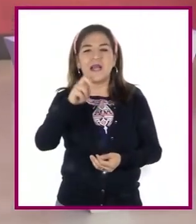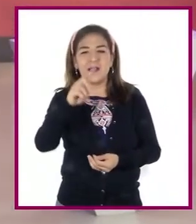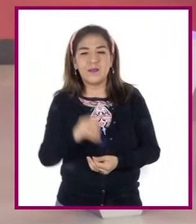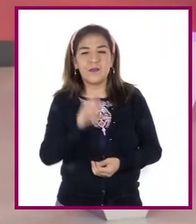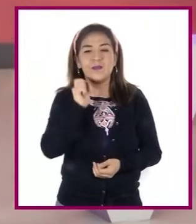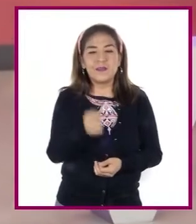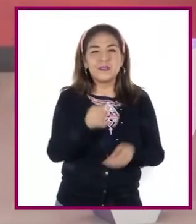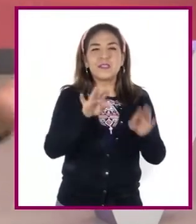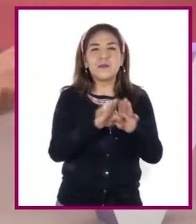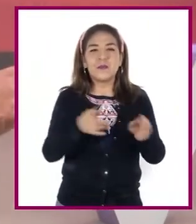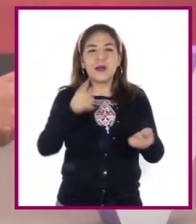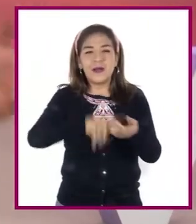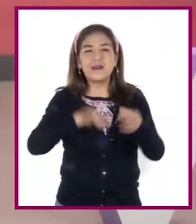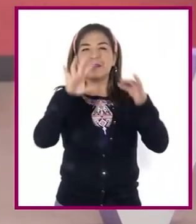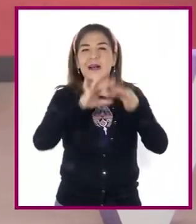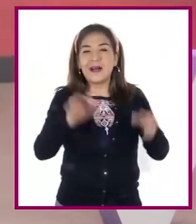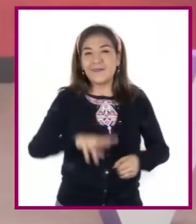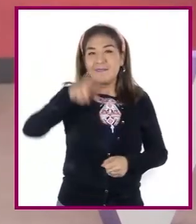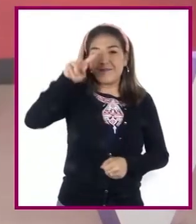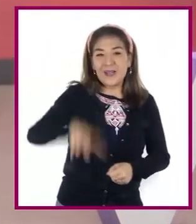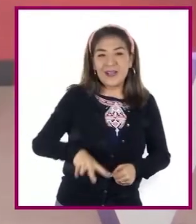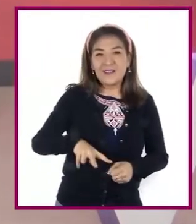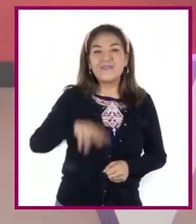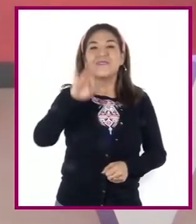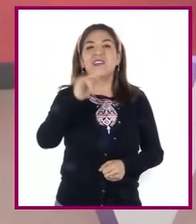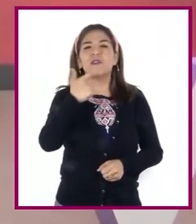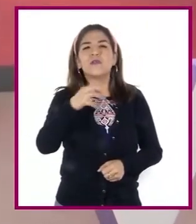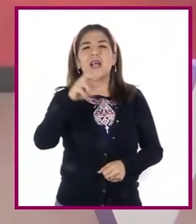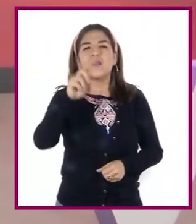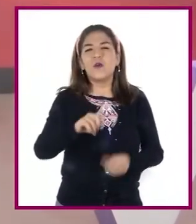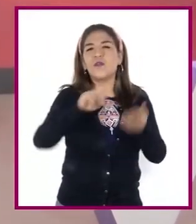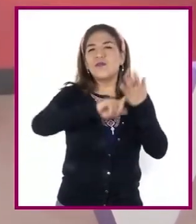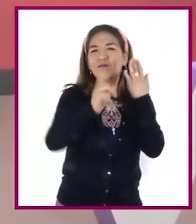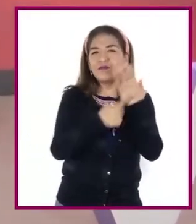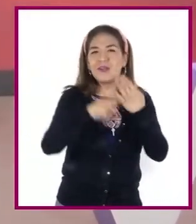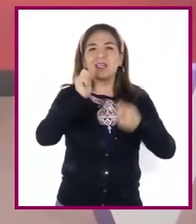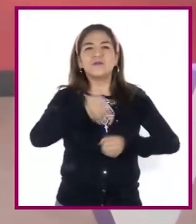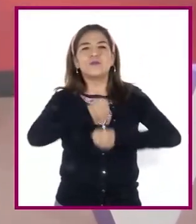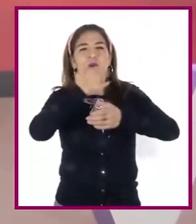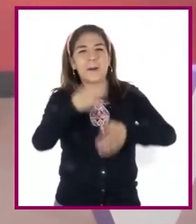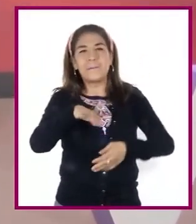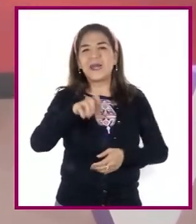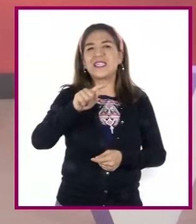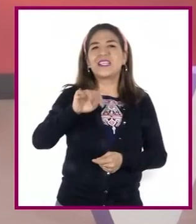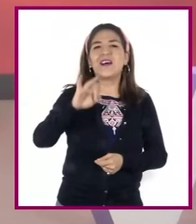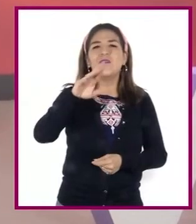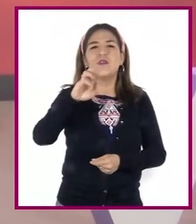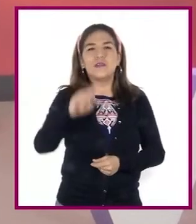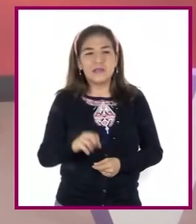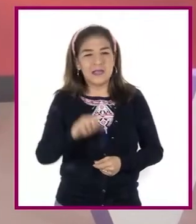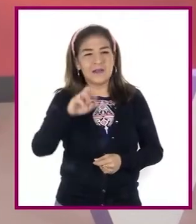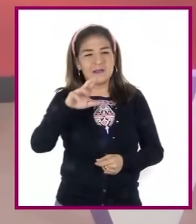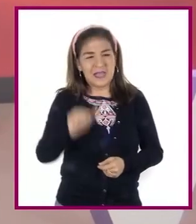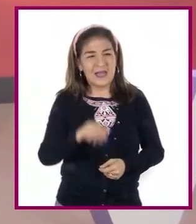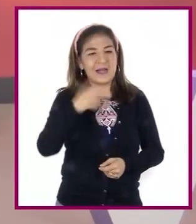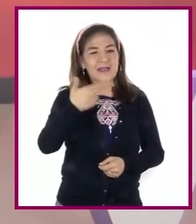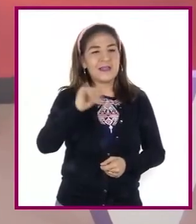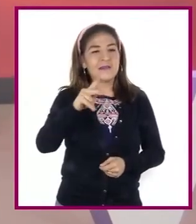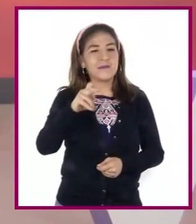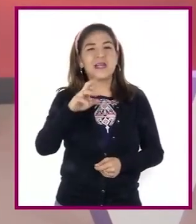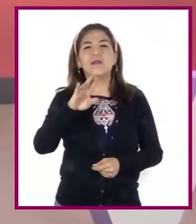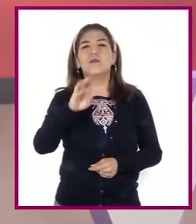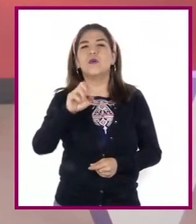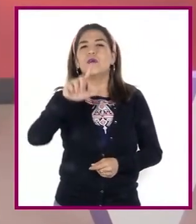Literal cuando describe exactamente la realidad. Figurado cuando utiliza formas poéticas como metáforas o hipérboles para expresar no solo